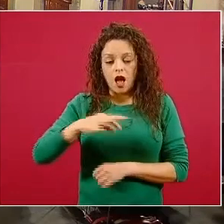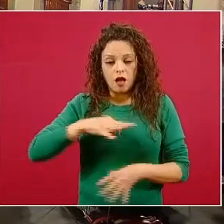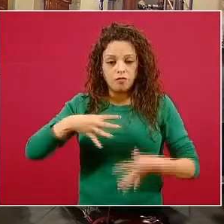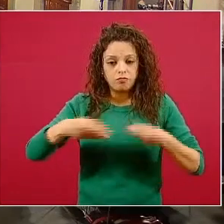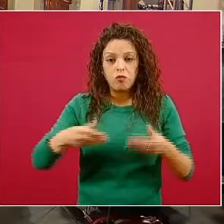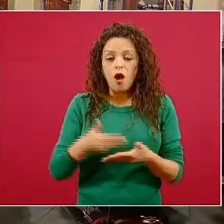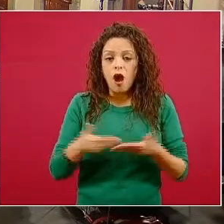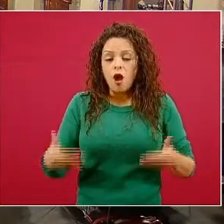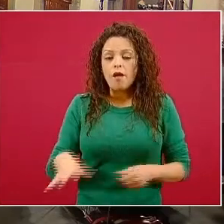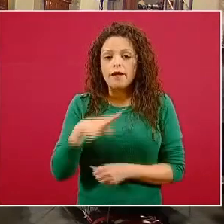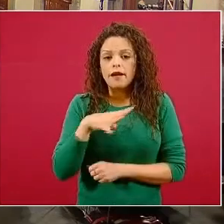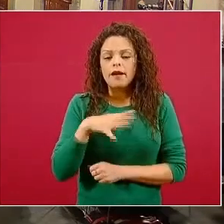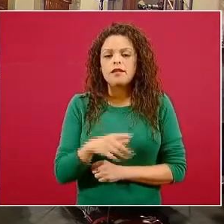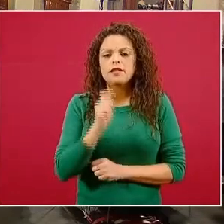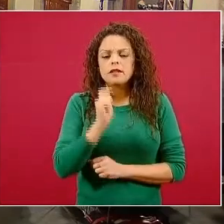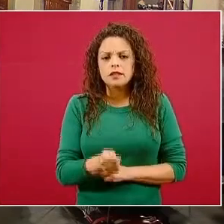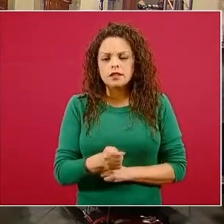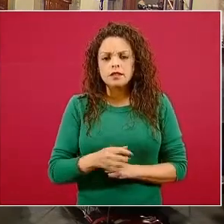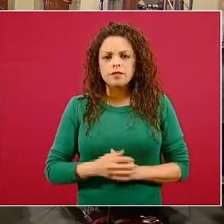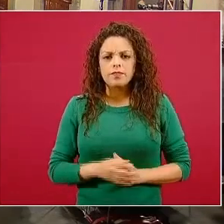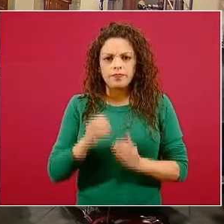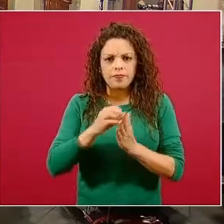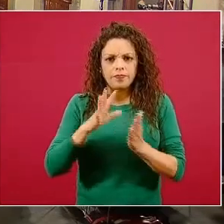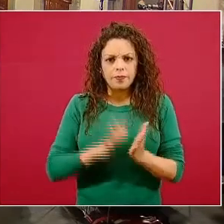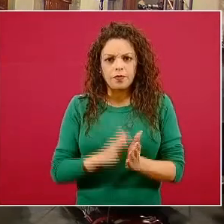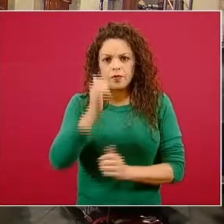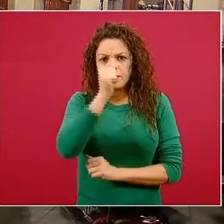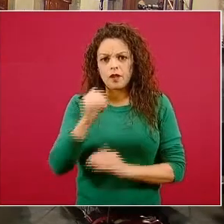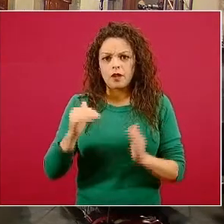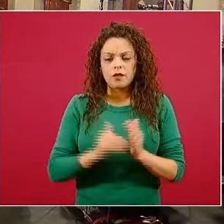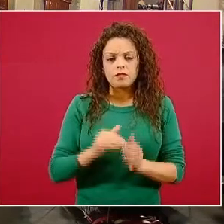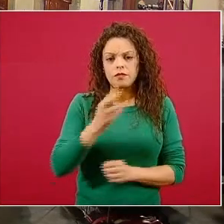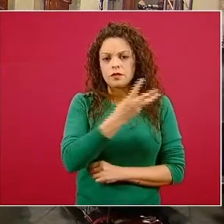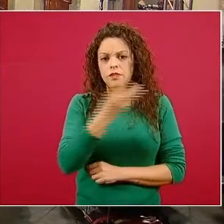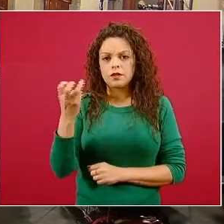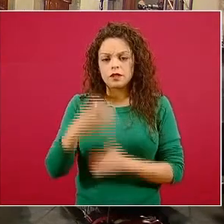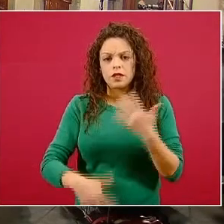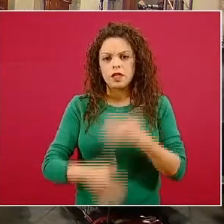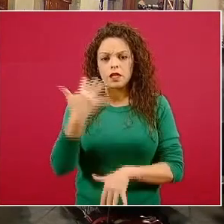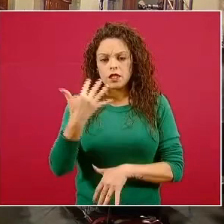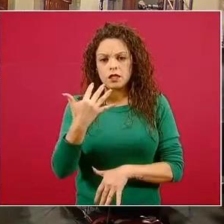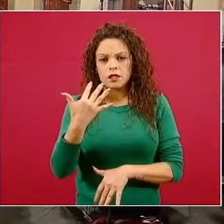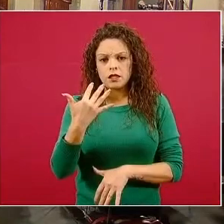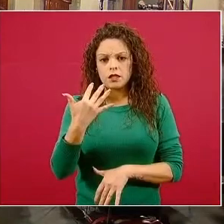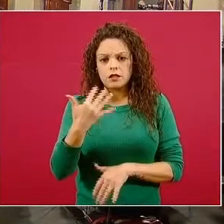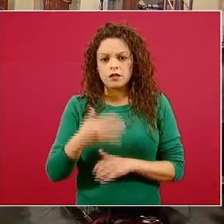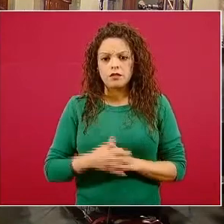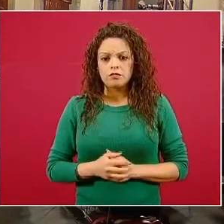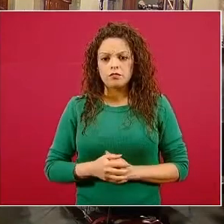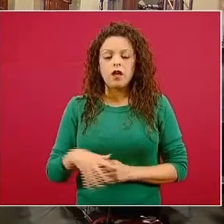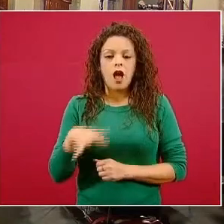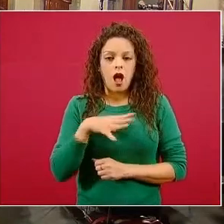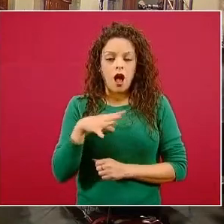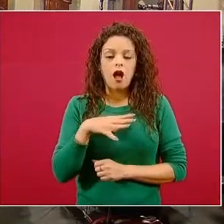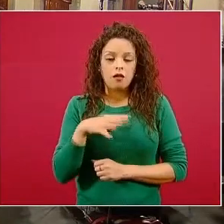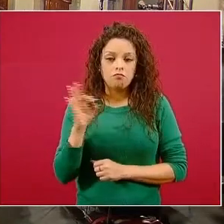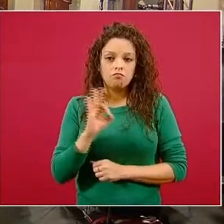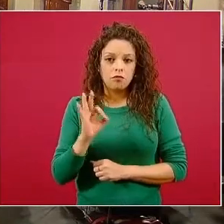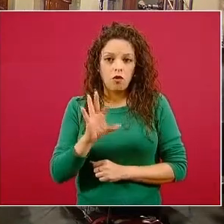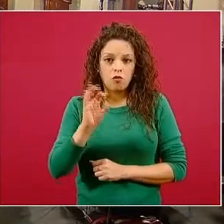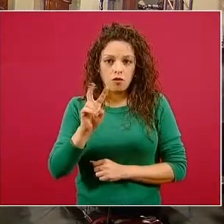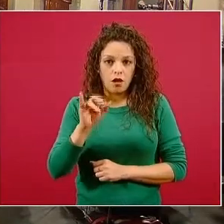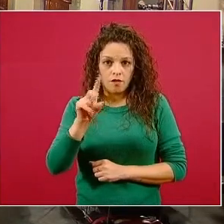la fecha registrados 6.315 casos probables de COVID-19. Recuerden,